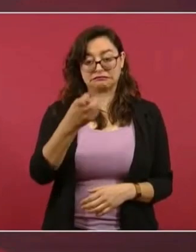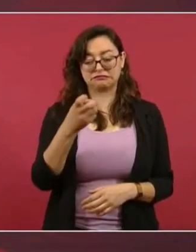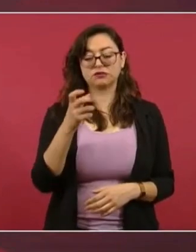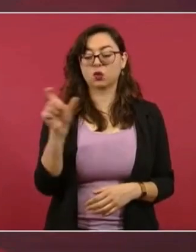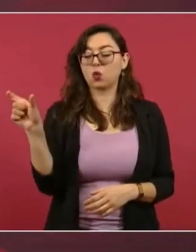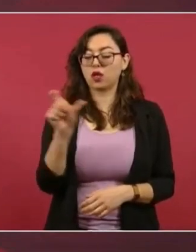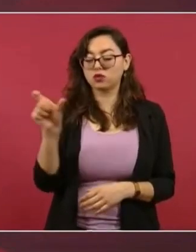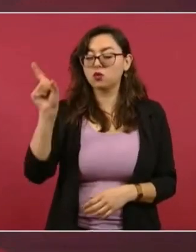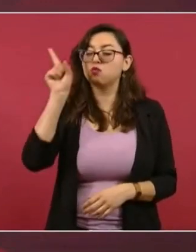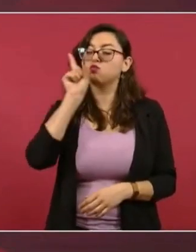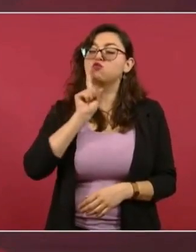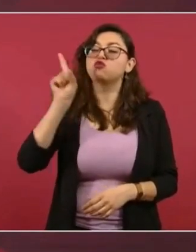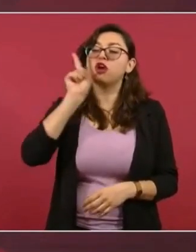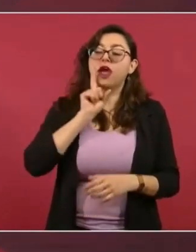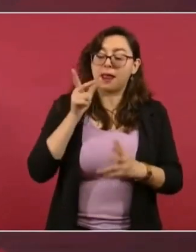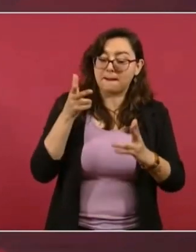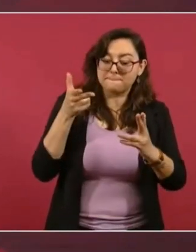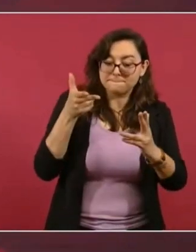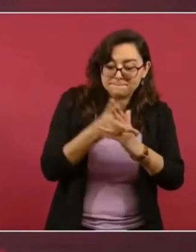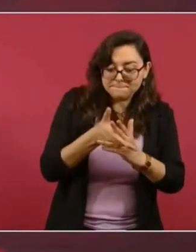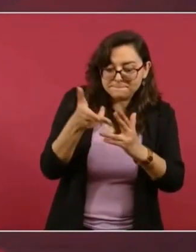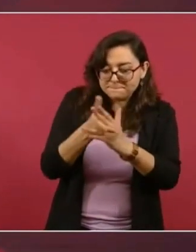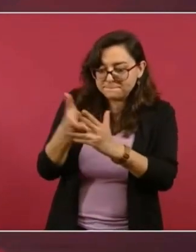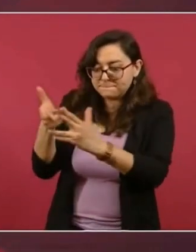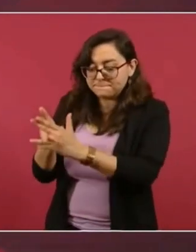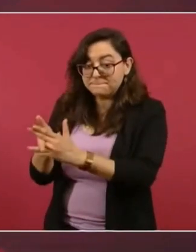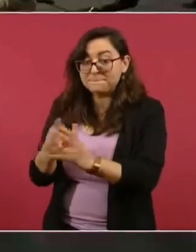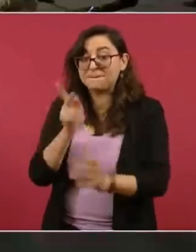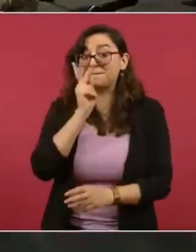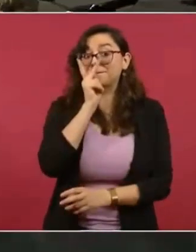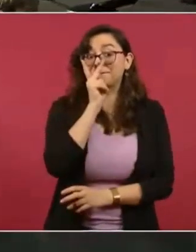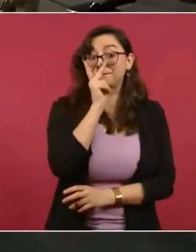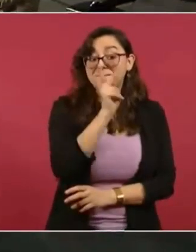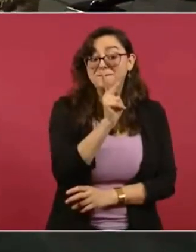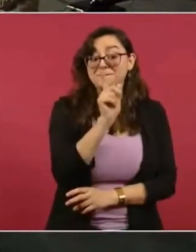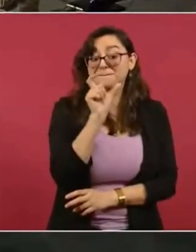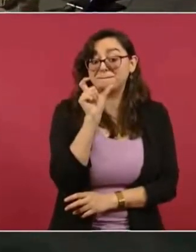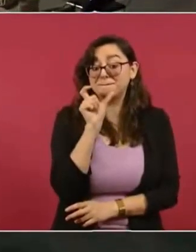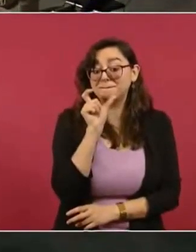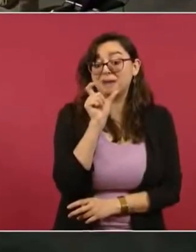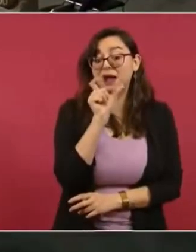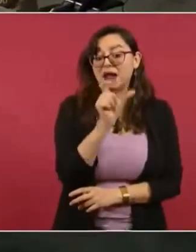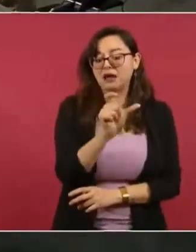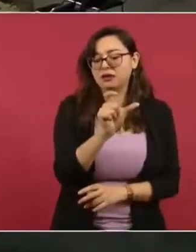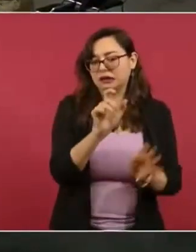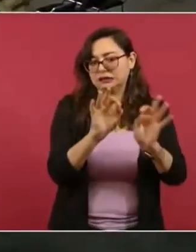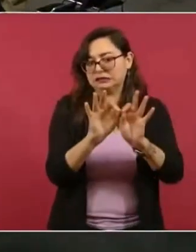homicidios que son feminicidios esto